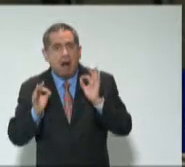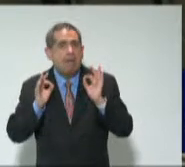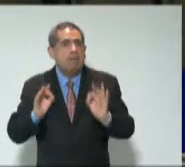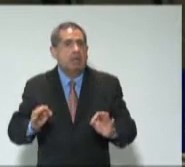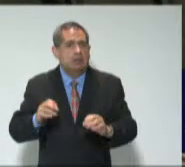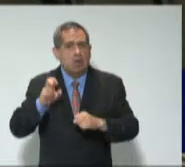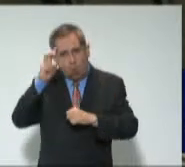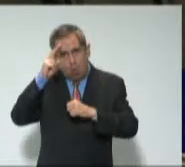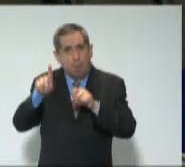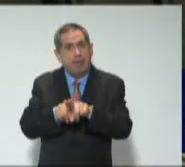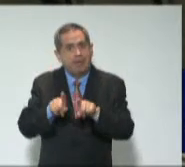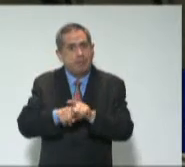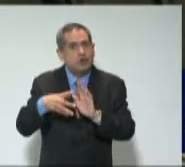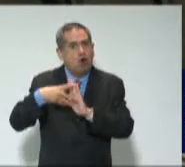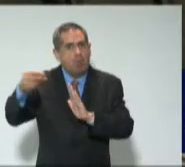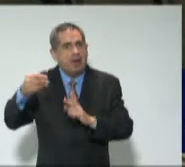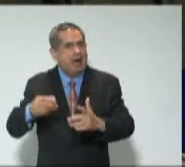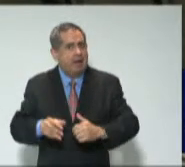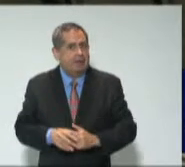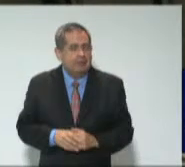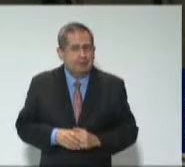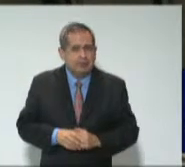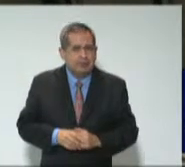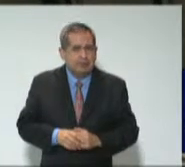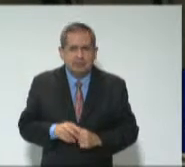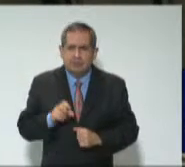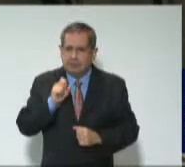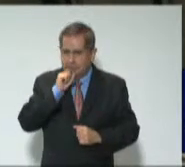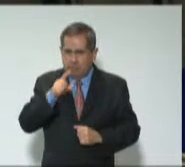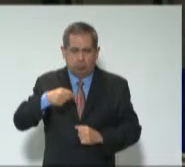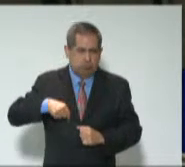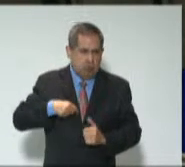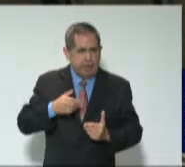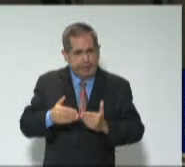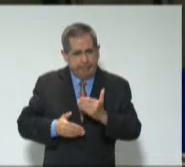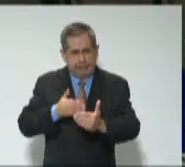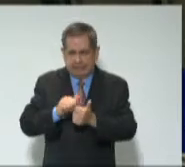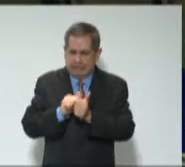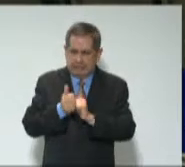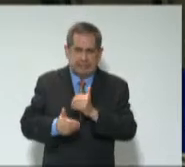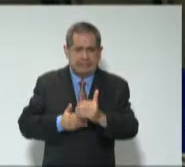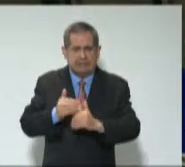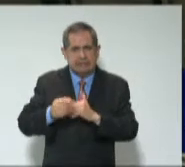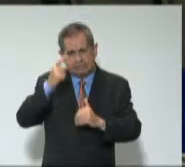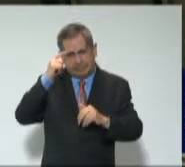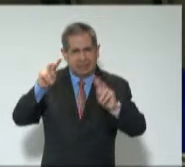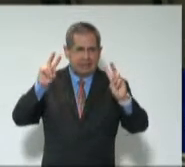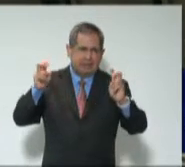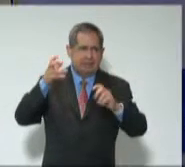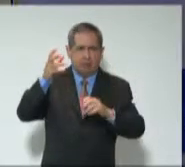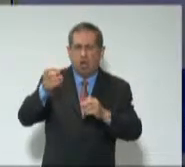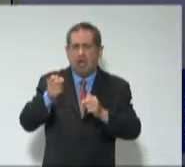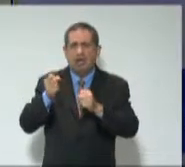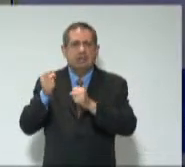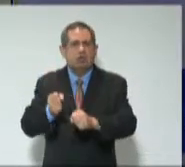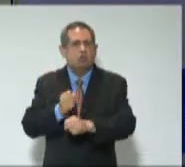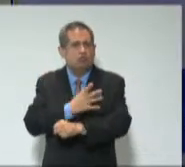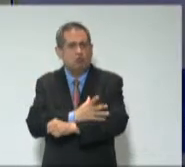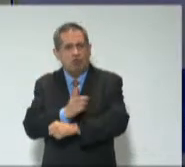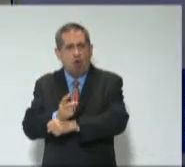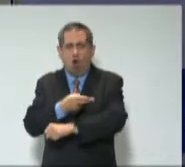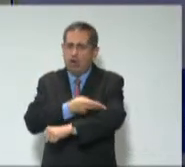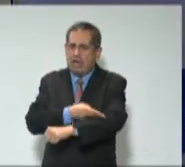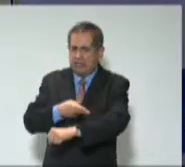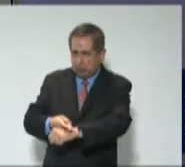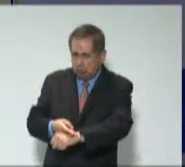Europa También estamos avanzando para construir un sistema de salud ya decíamos más honesto